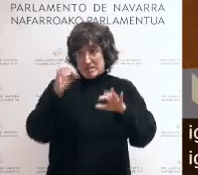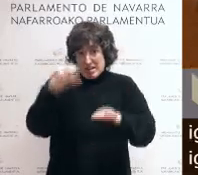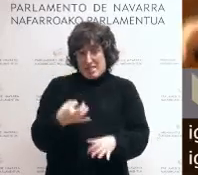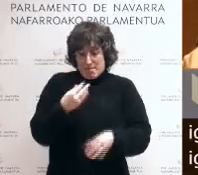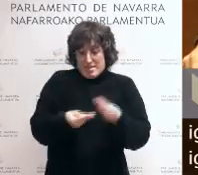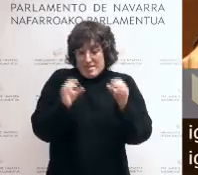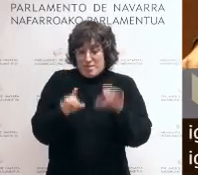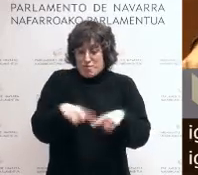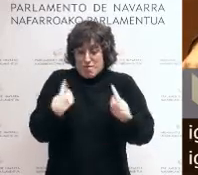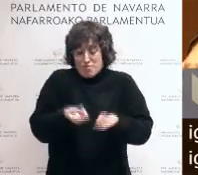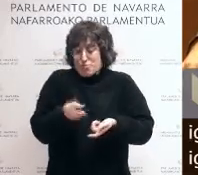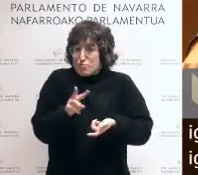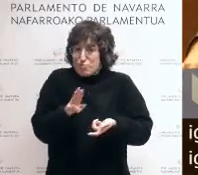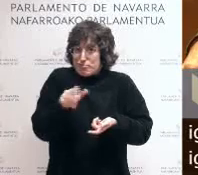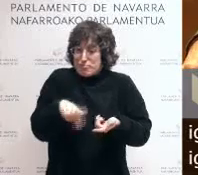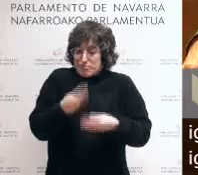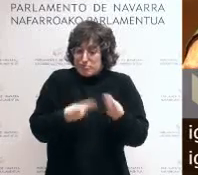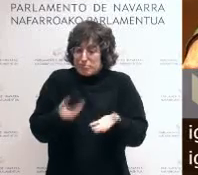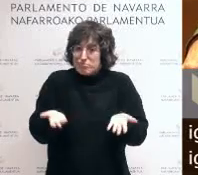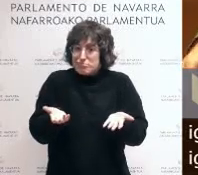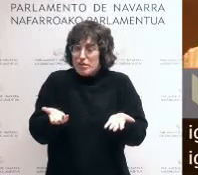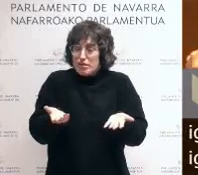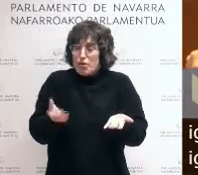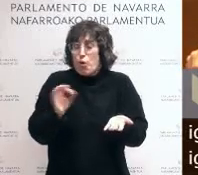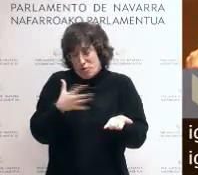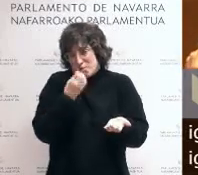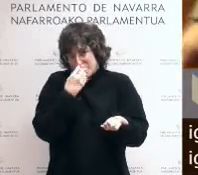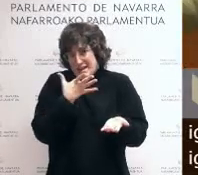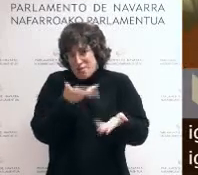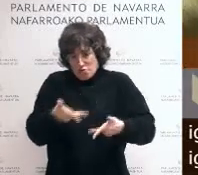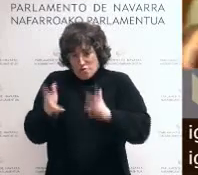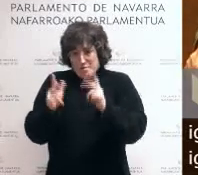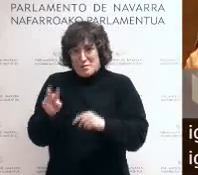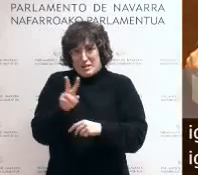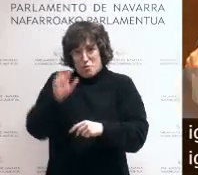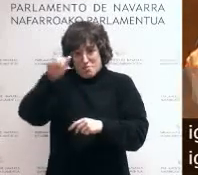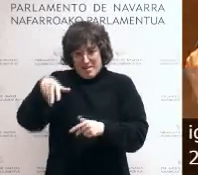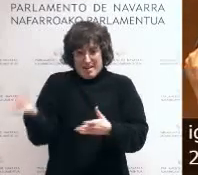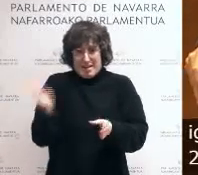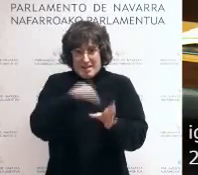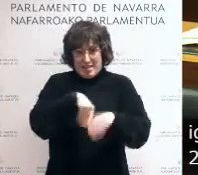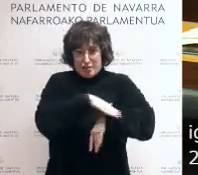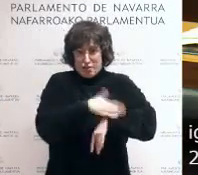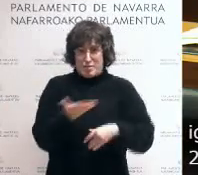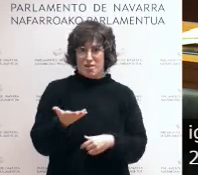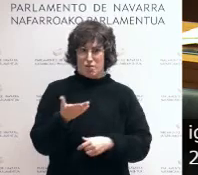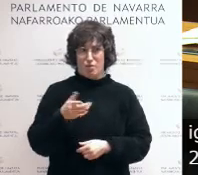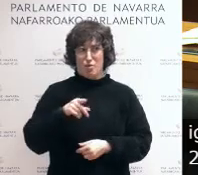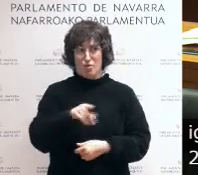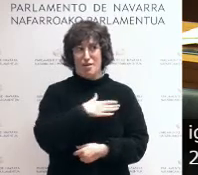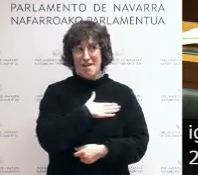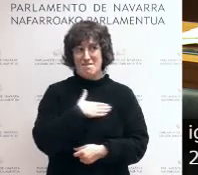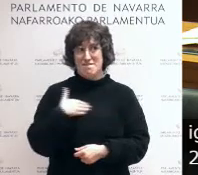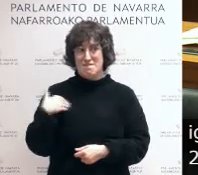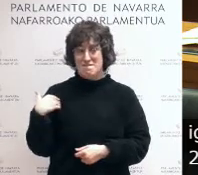quiere bordarlo, dejen gobernar a UPN como lo hizo en el 2007. Pero en cualquier caso, ustedes prefieren, ya no voy a